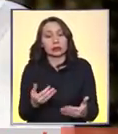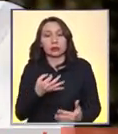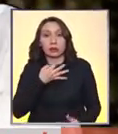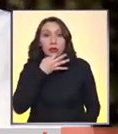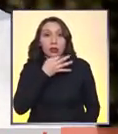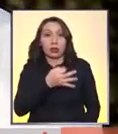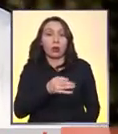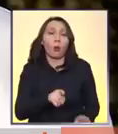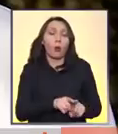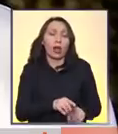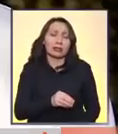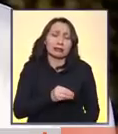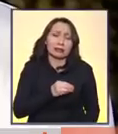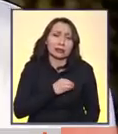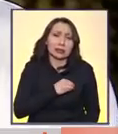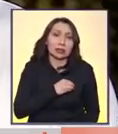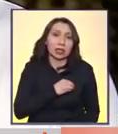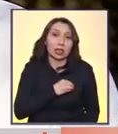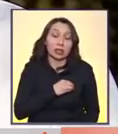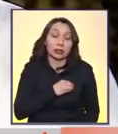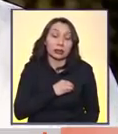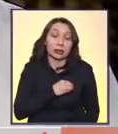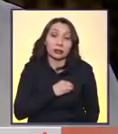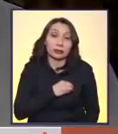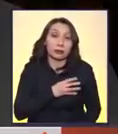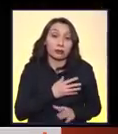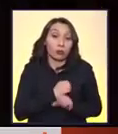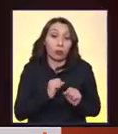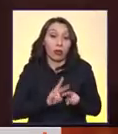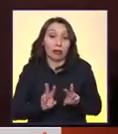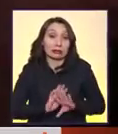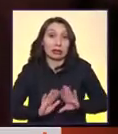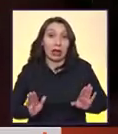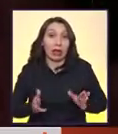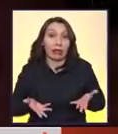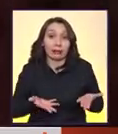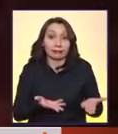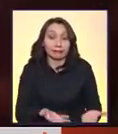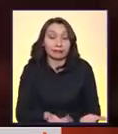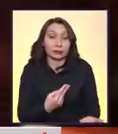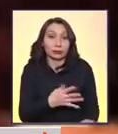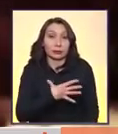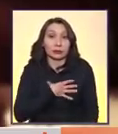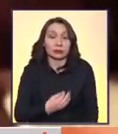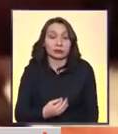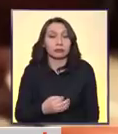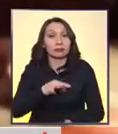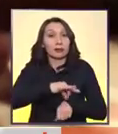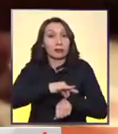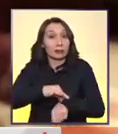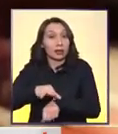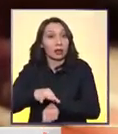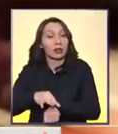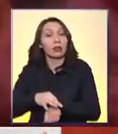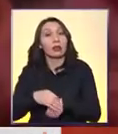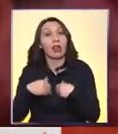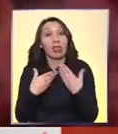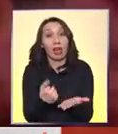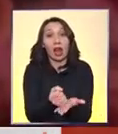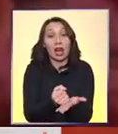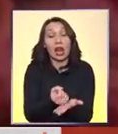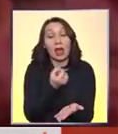el pésame a los padres, porque no había mucho que hacer. Según los médicos, entregar este medicamento ayuda a